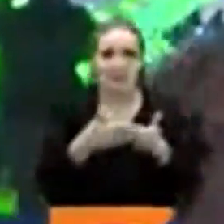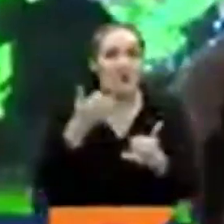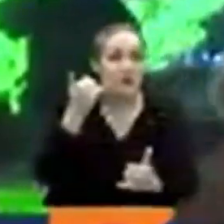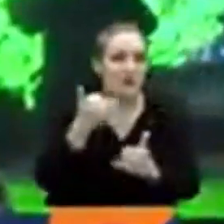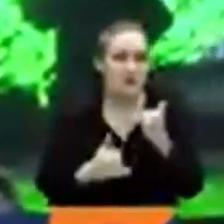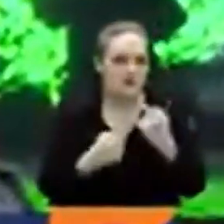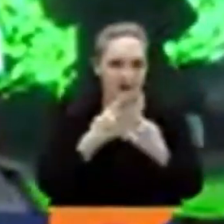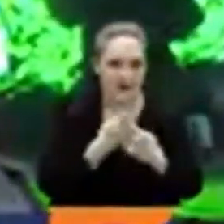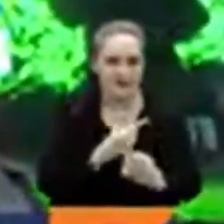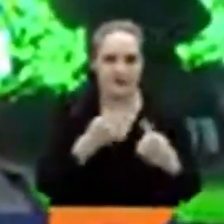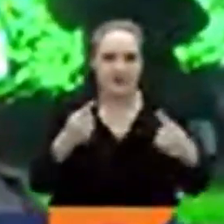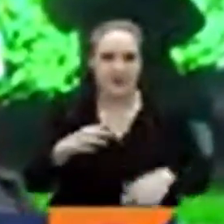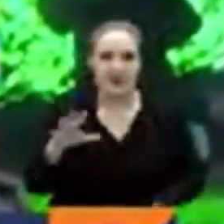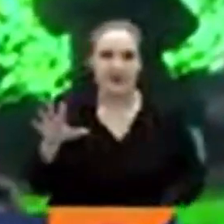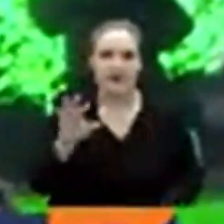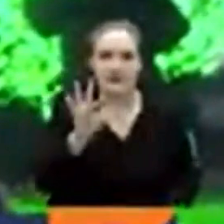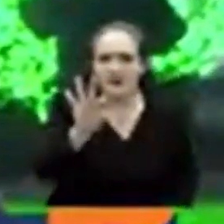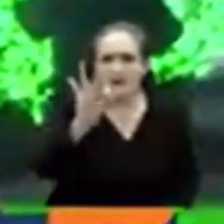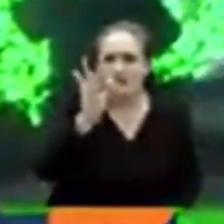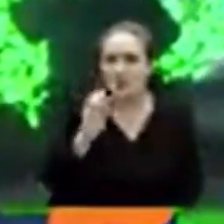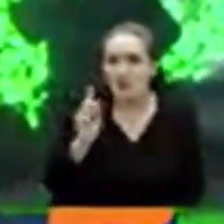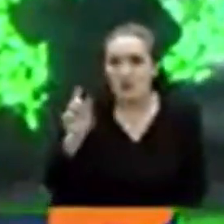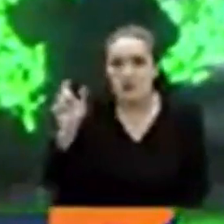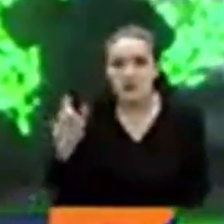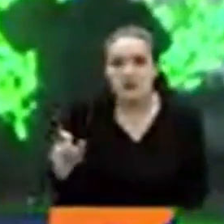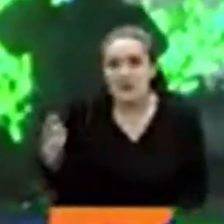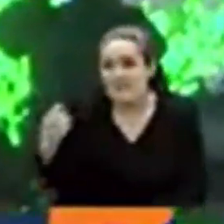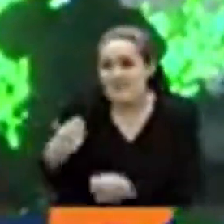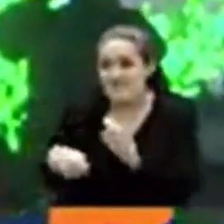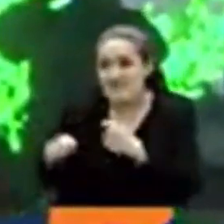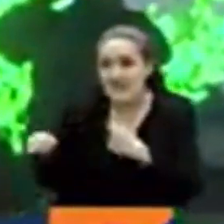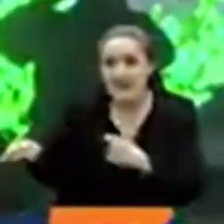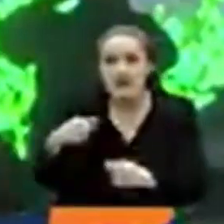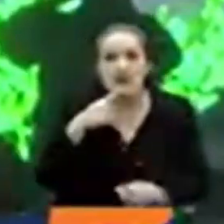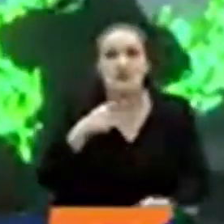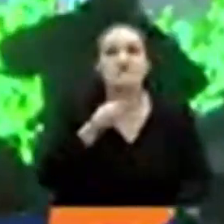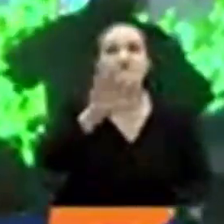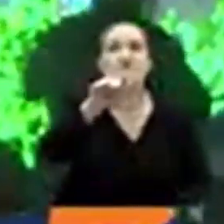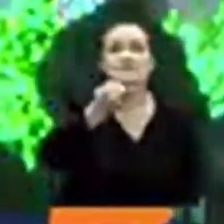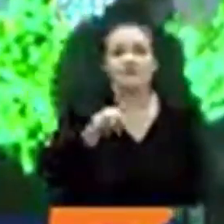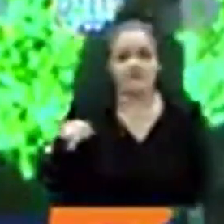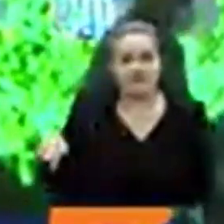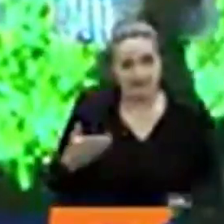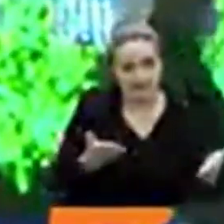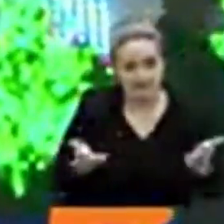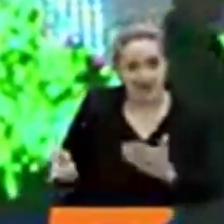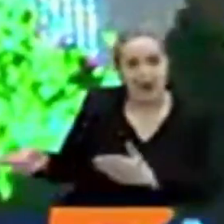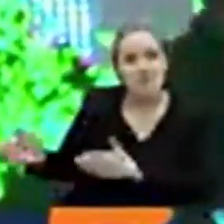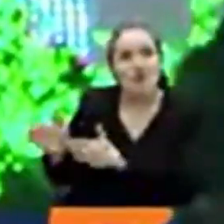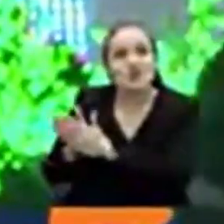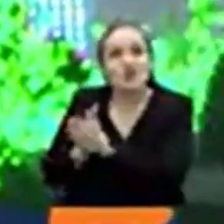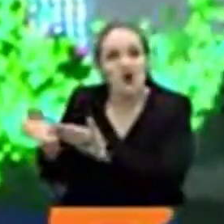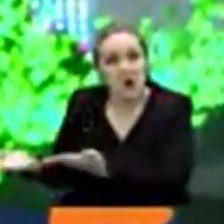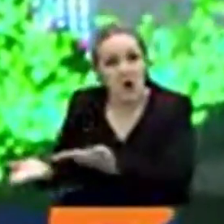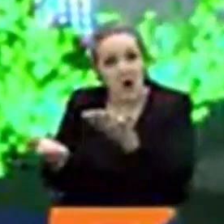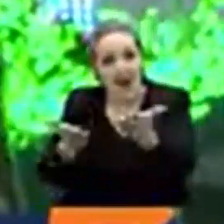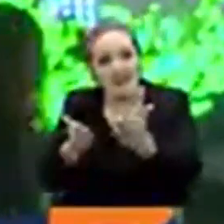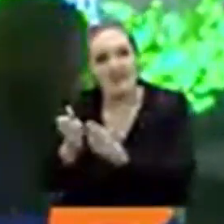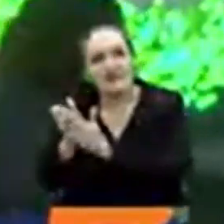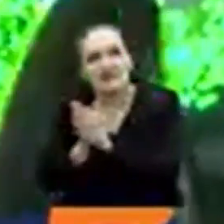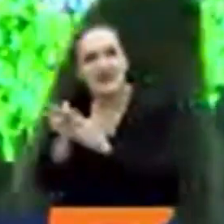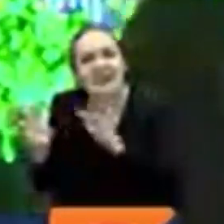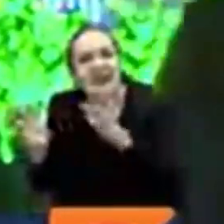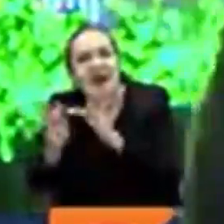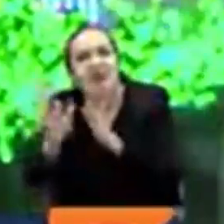antes, precisamente una vendedora acá en Monserrate me dijo, por favor dígale a Damaris que acá le espera un chocolate santafereño. Con